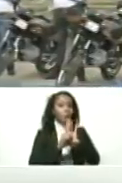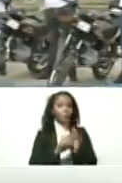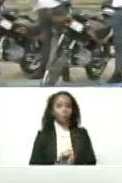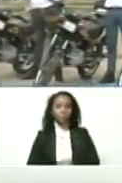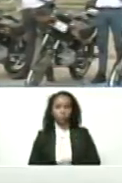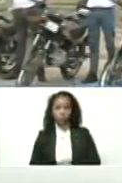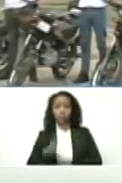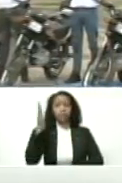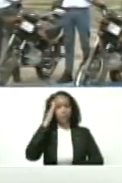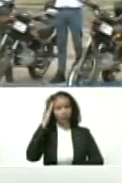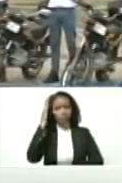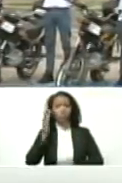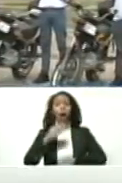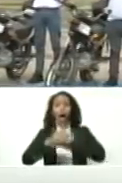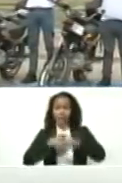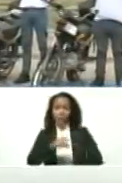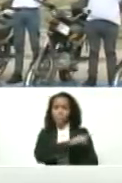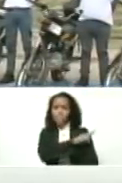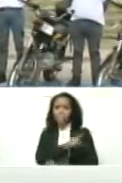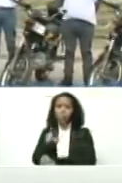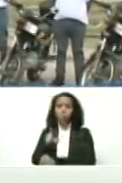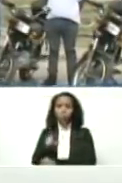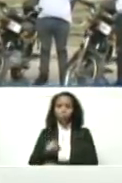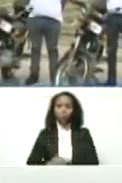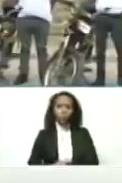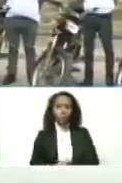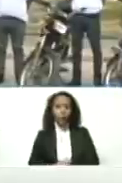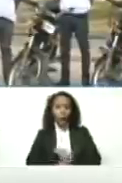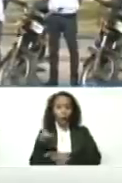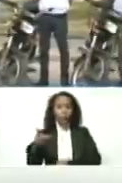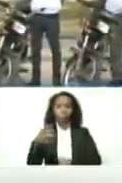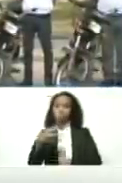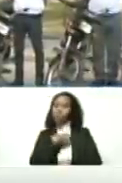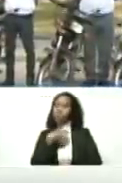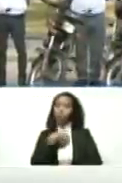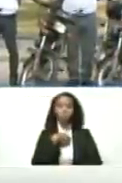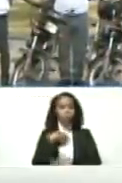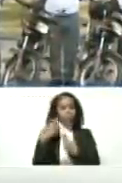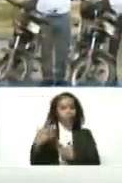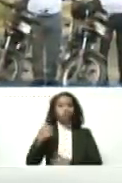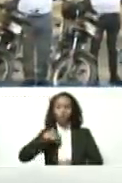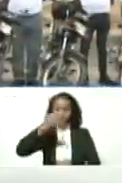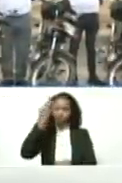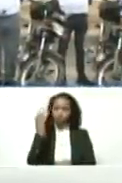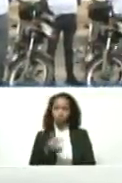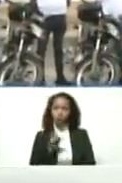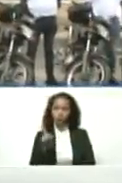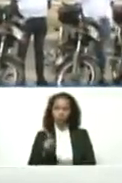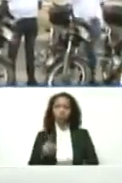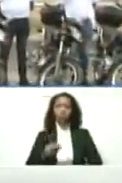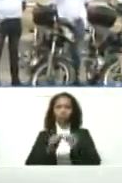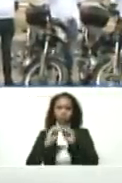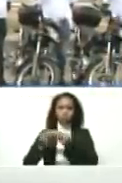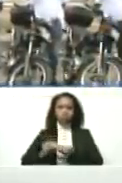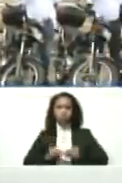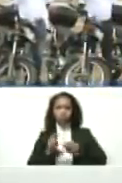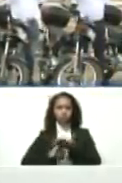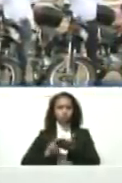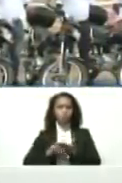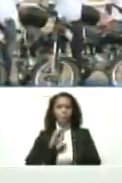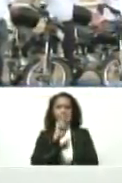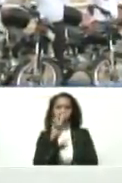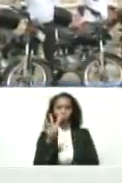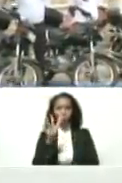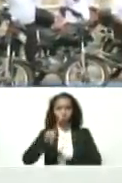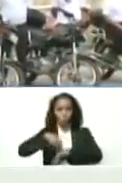y sabemos hacerla cumplir. Eso no puede ser. Estoy seguro que eso se va a corregir. 24